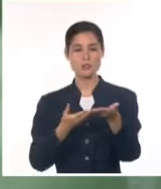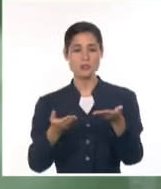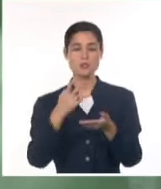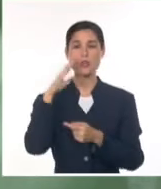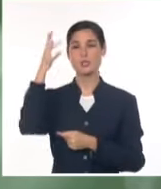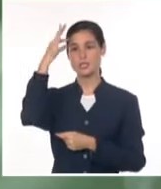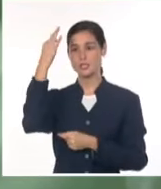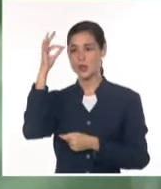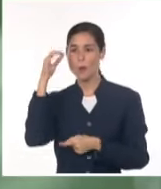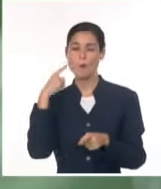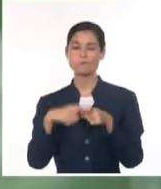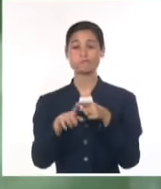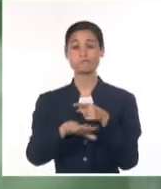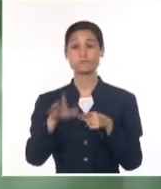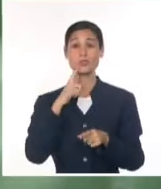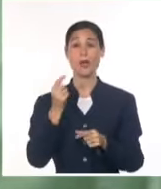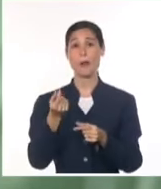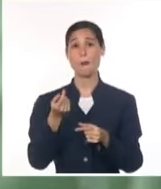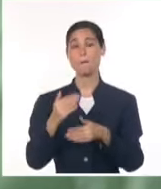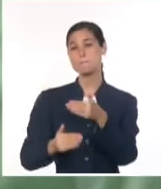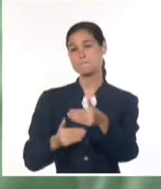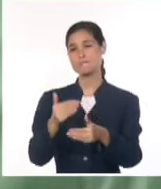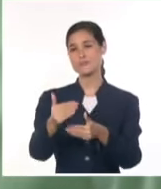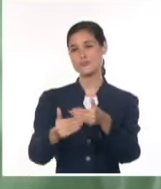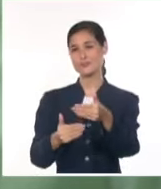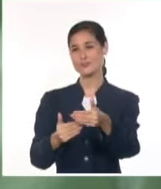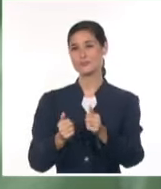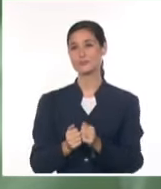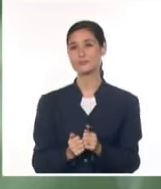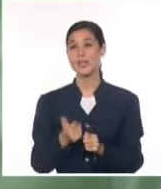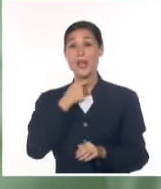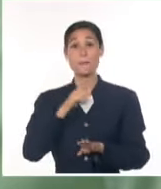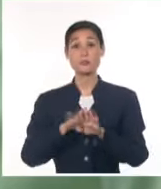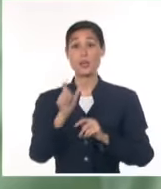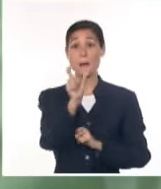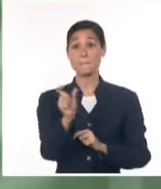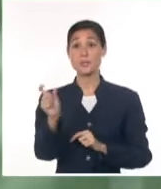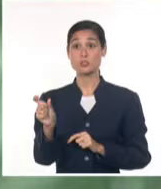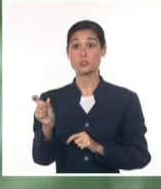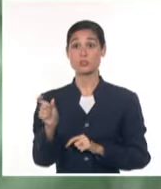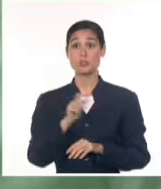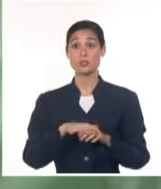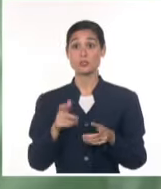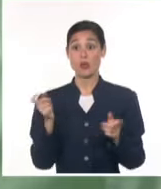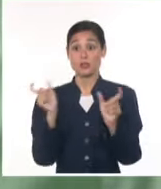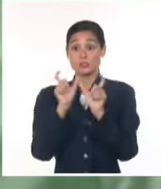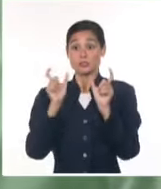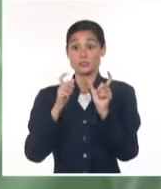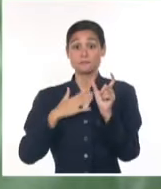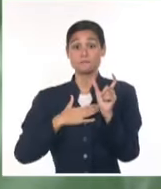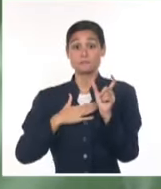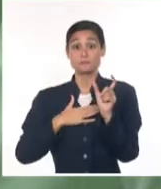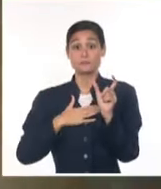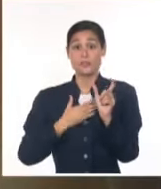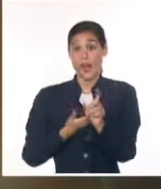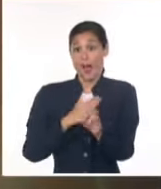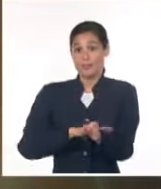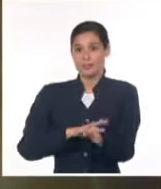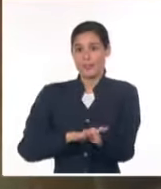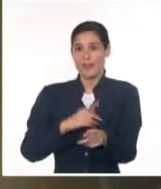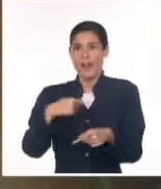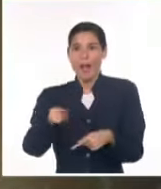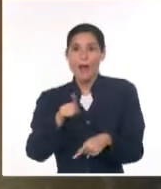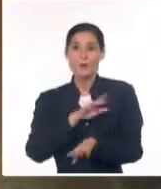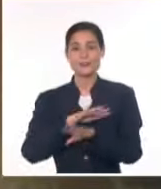fue otro. La impresión de que se llevaron las personas que estaban allí era que el hospital ya estaba seguro porque estaban los bomberos, porque estaba el